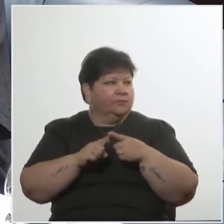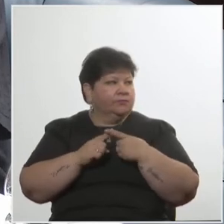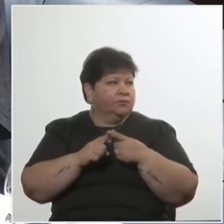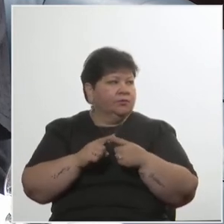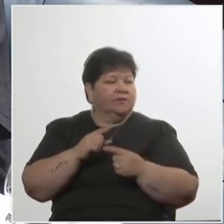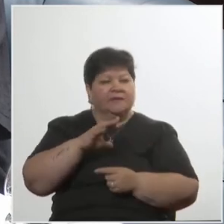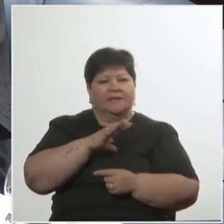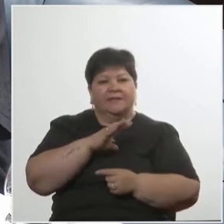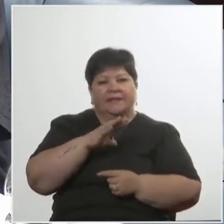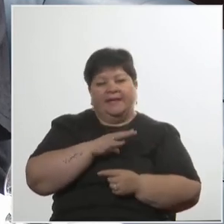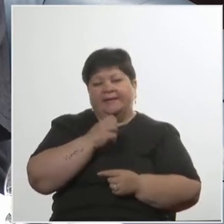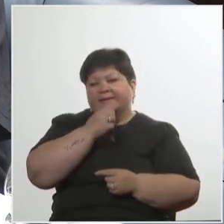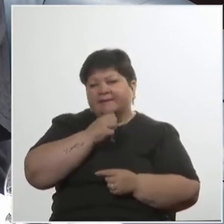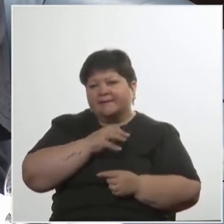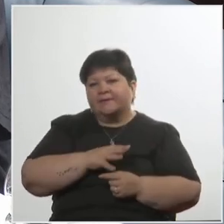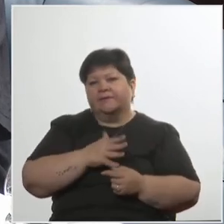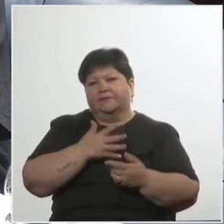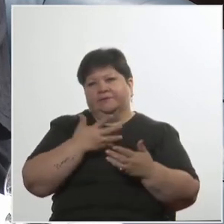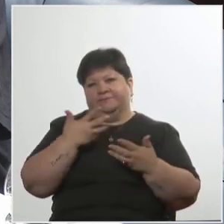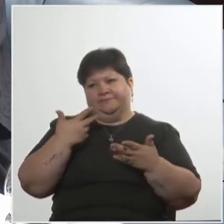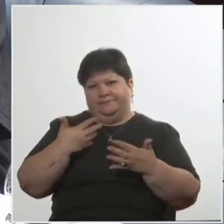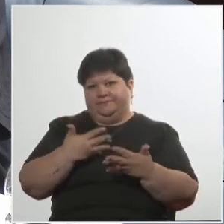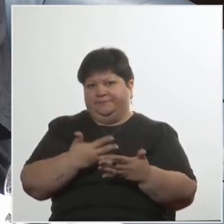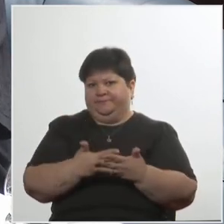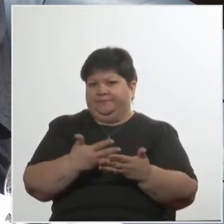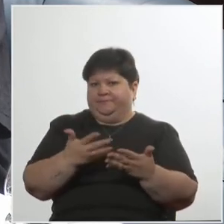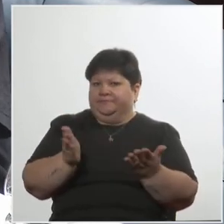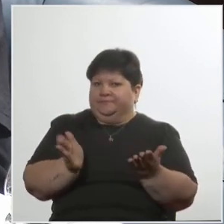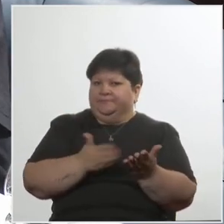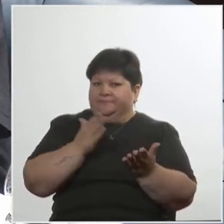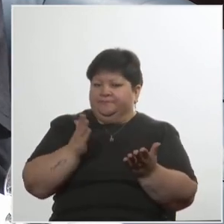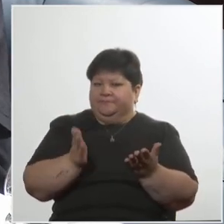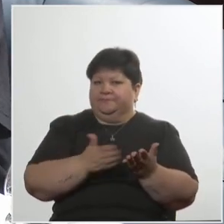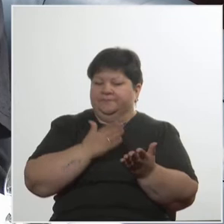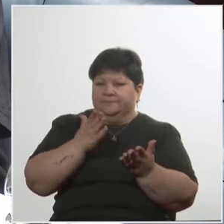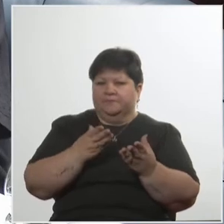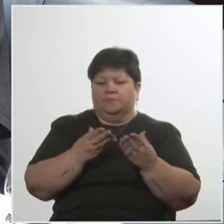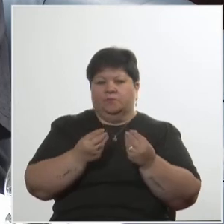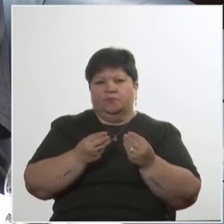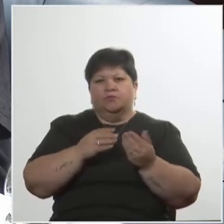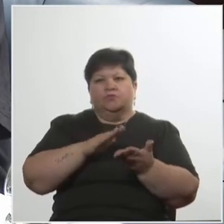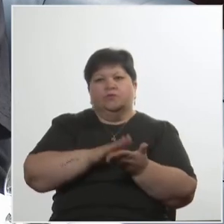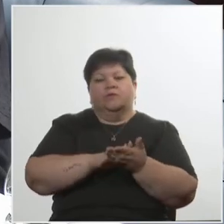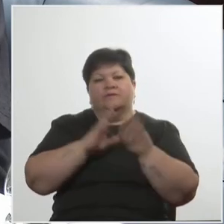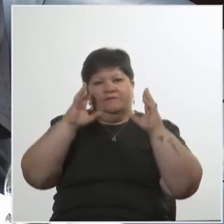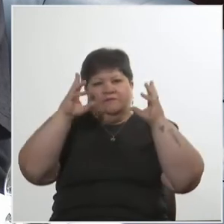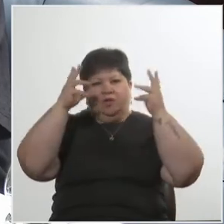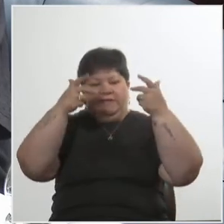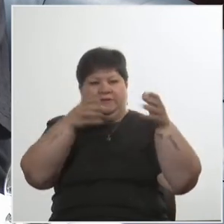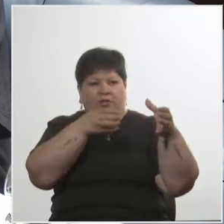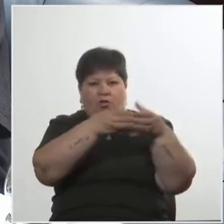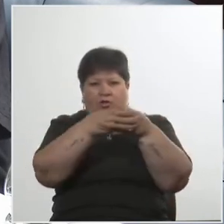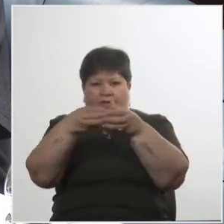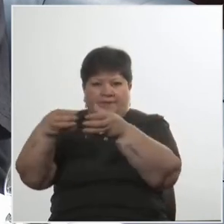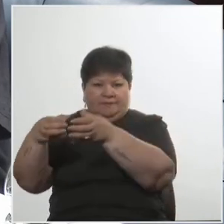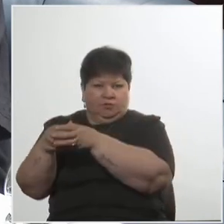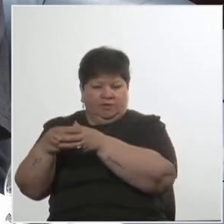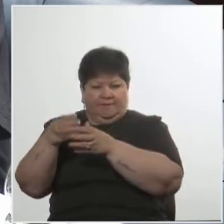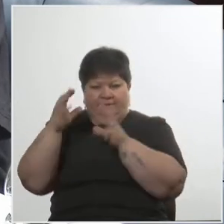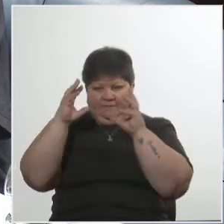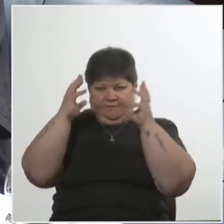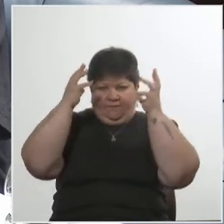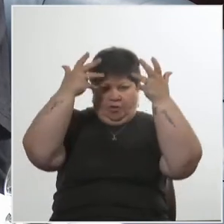hay abundante historiografía de indicadores de inicio de violencia y organizaciones de violentas